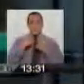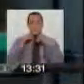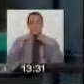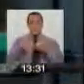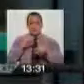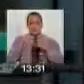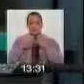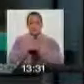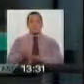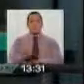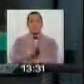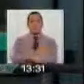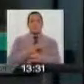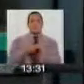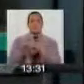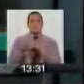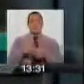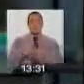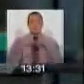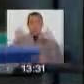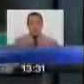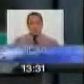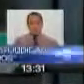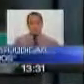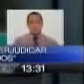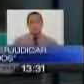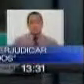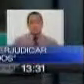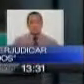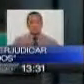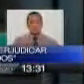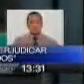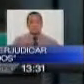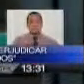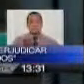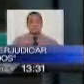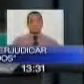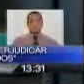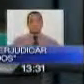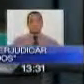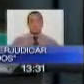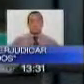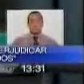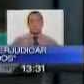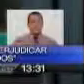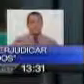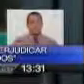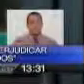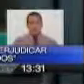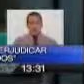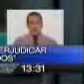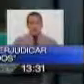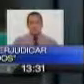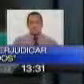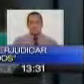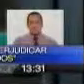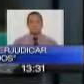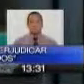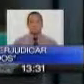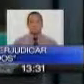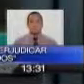era, según considero, desde el punto de vista del Ministerio de Justicia y Derechos Humanos, y yo haría lo mismo,